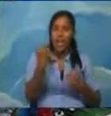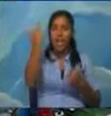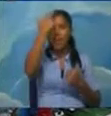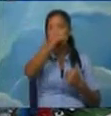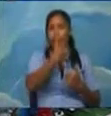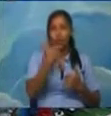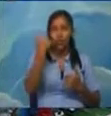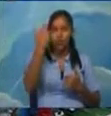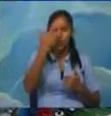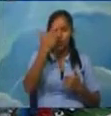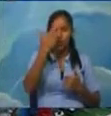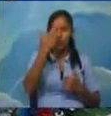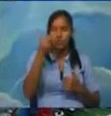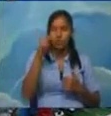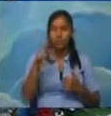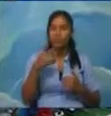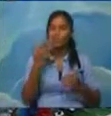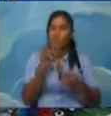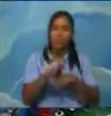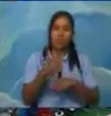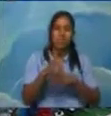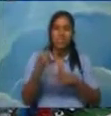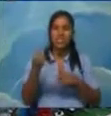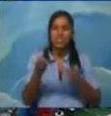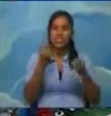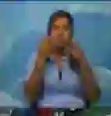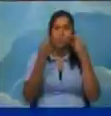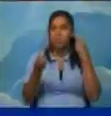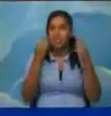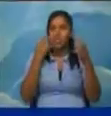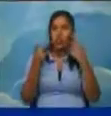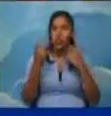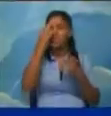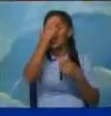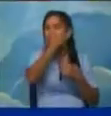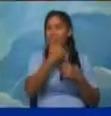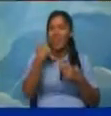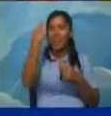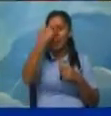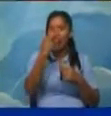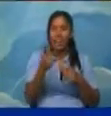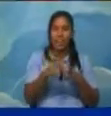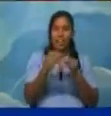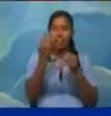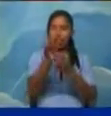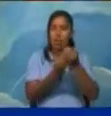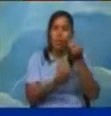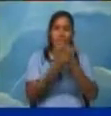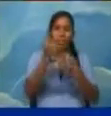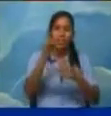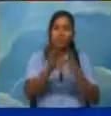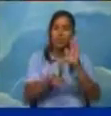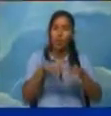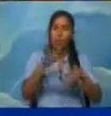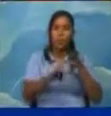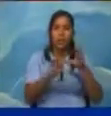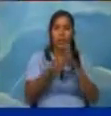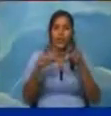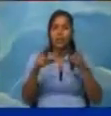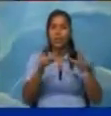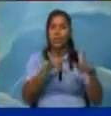El rostro. ¿De qué te vale echarte ese pocón de menjurjes en la cabeza, en los brazos, en los pies, en